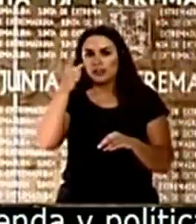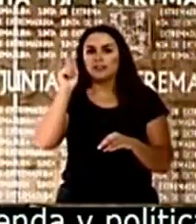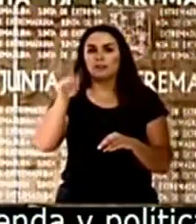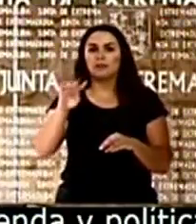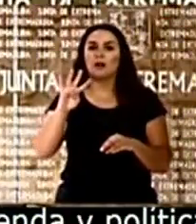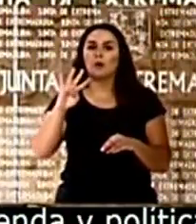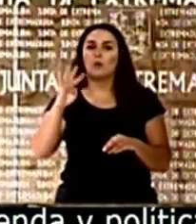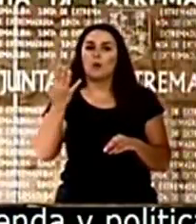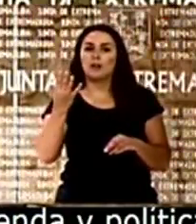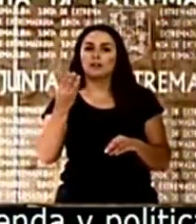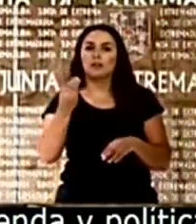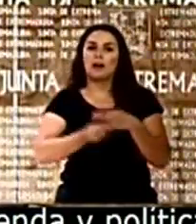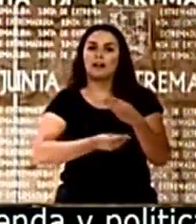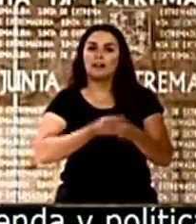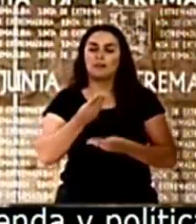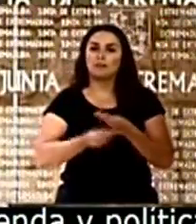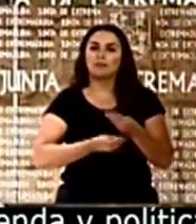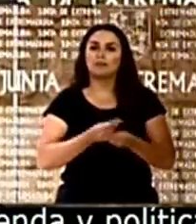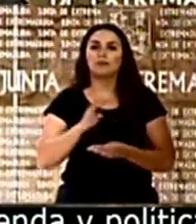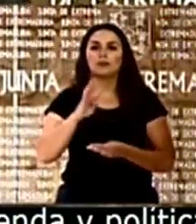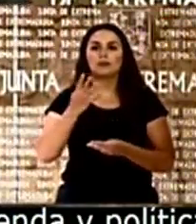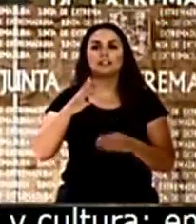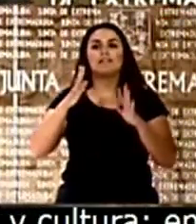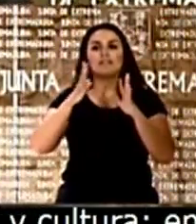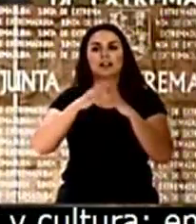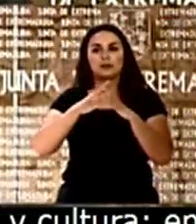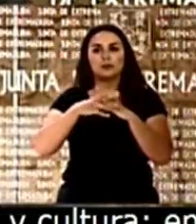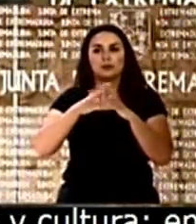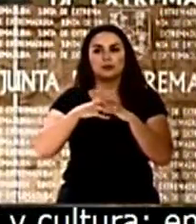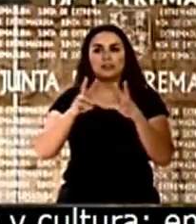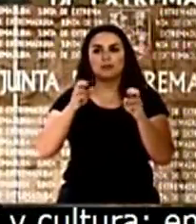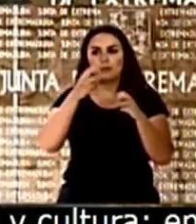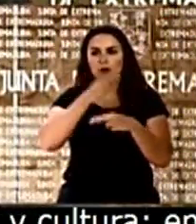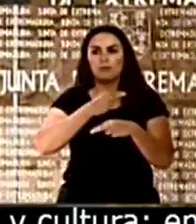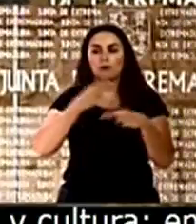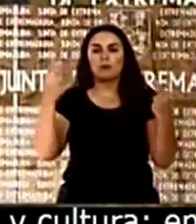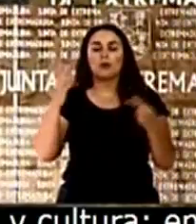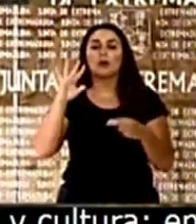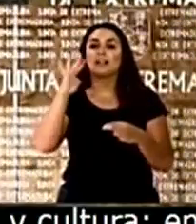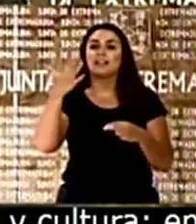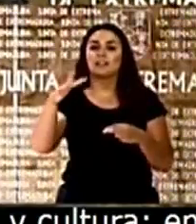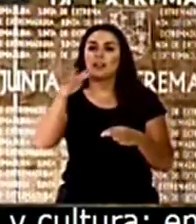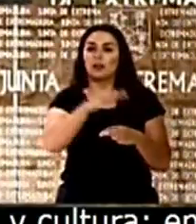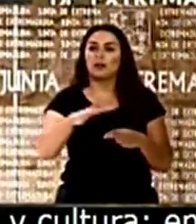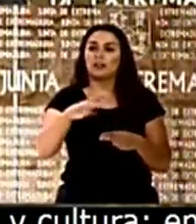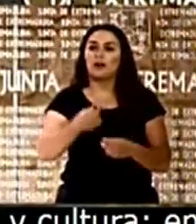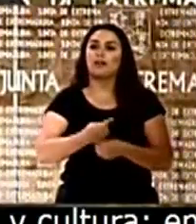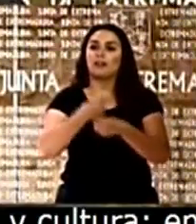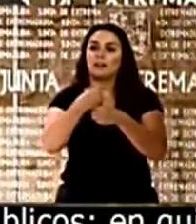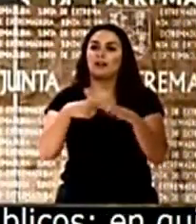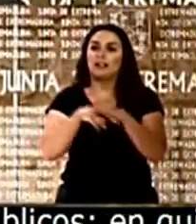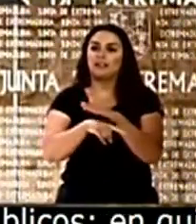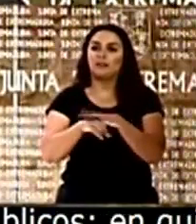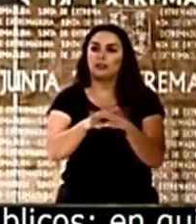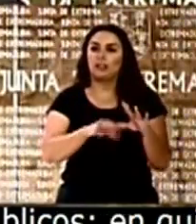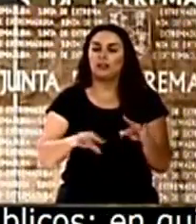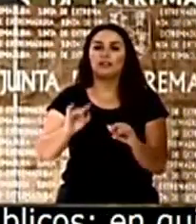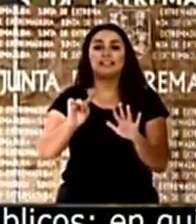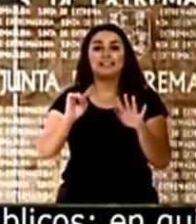cuarto lugar, infraestructuras y equipamientos públicos. En quinto lugar, ordenación y gestión del territorio. En